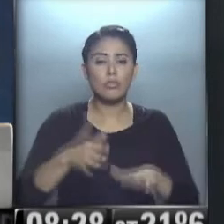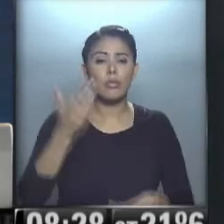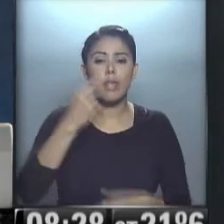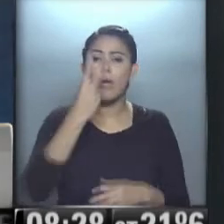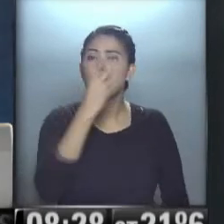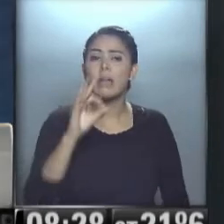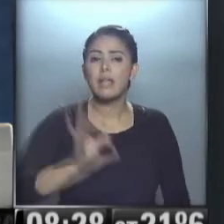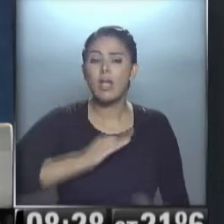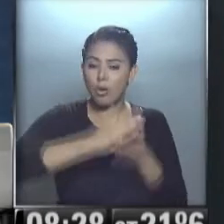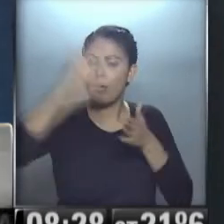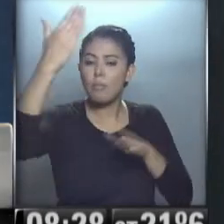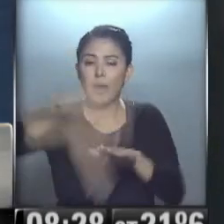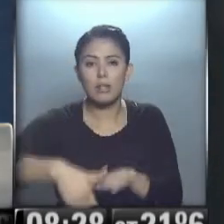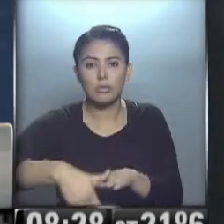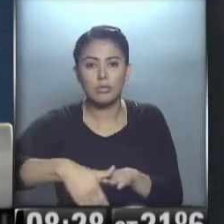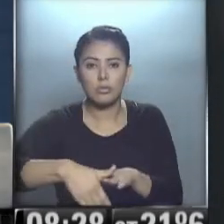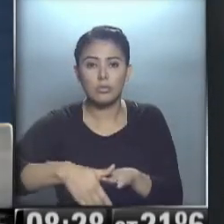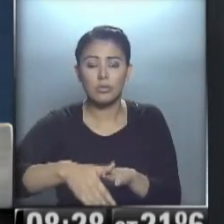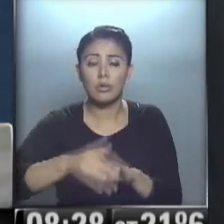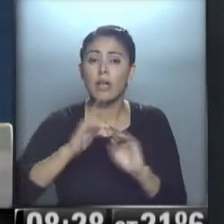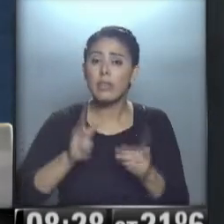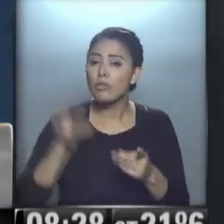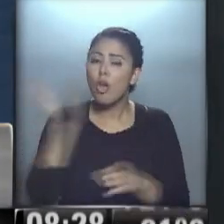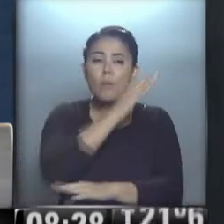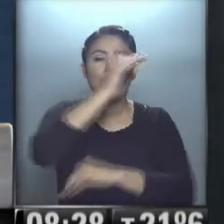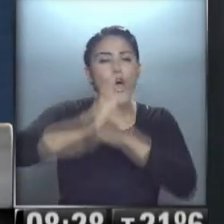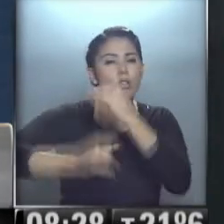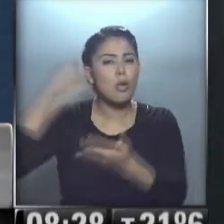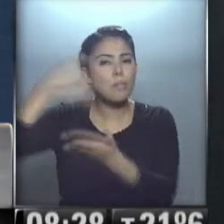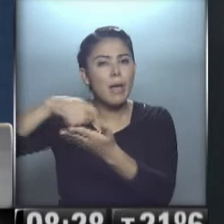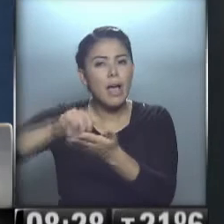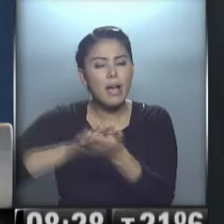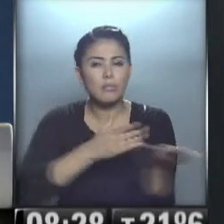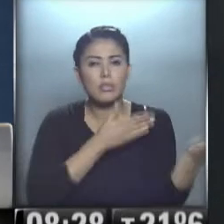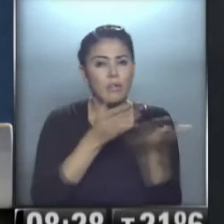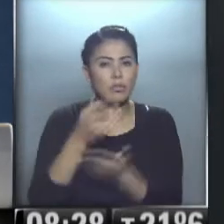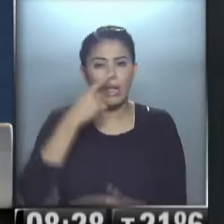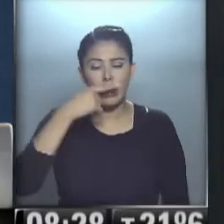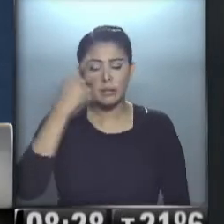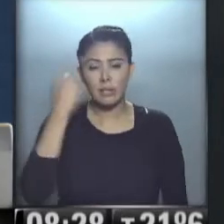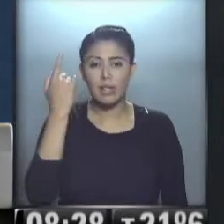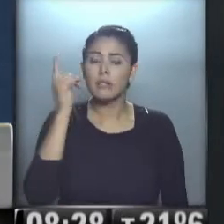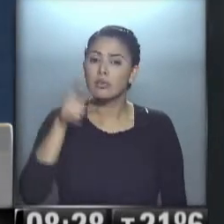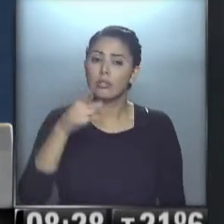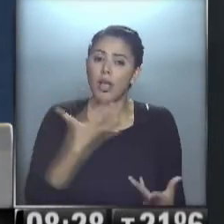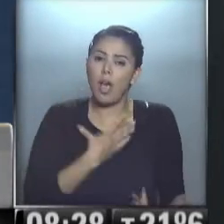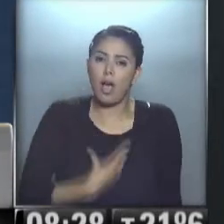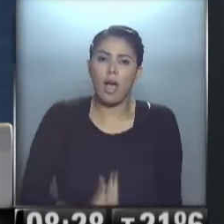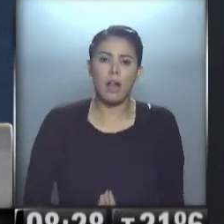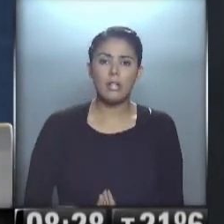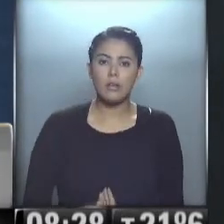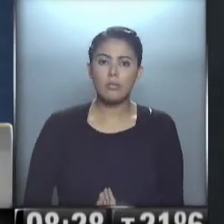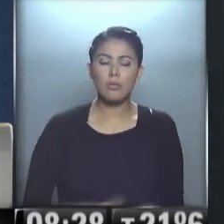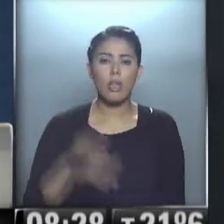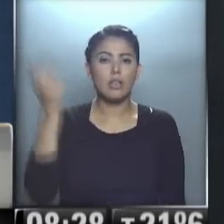plazo y a su vez también difiriendo el proceso de pago de servicios de capital e intereses de la deuda. Eso es un alivio muy importante para 18